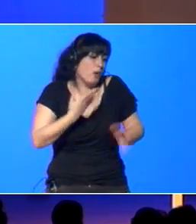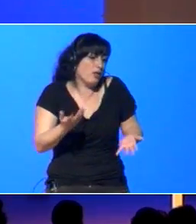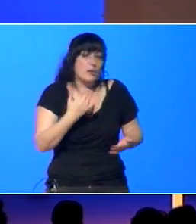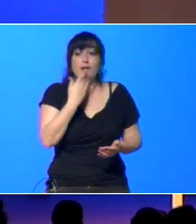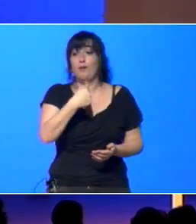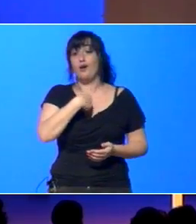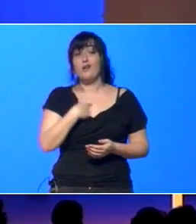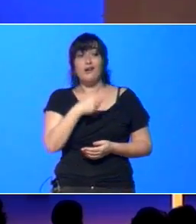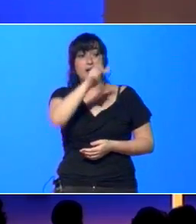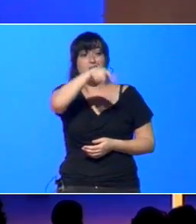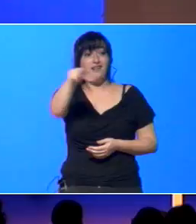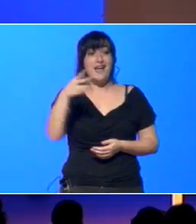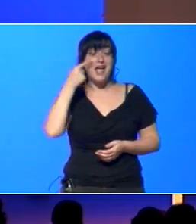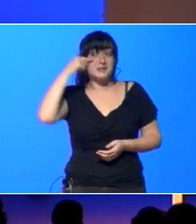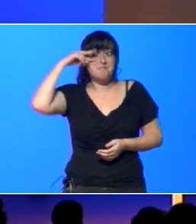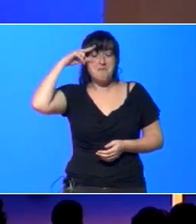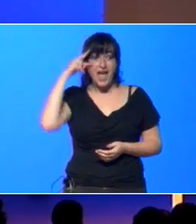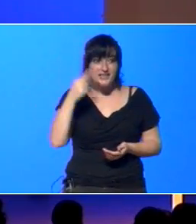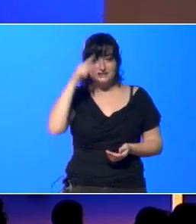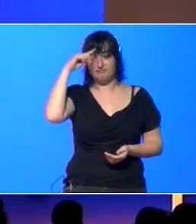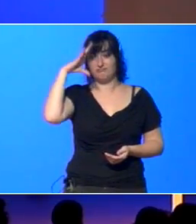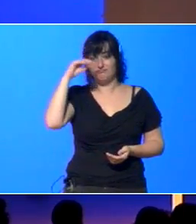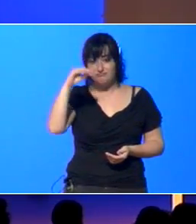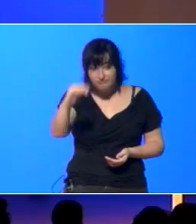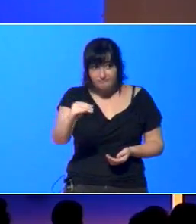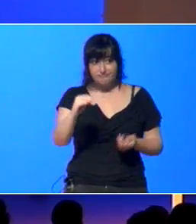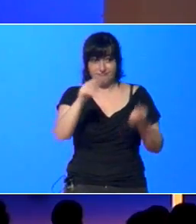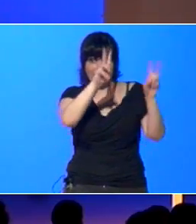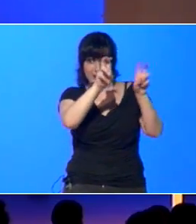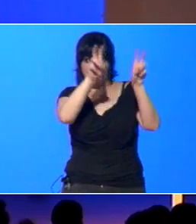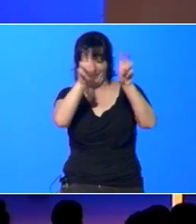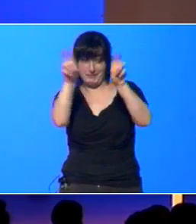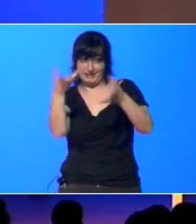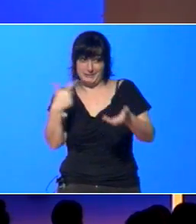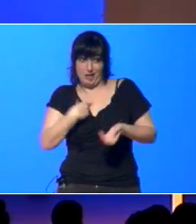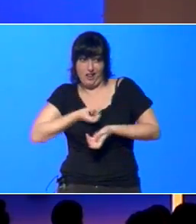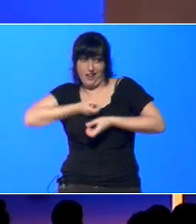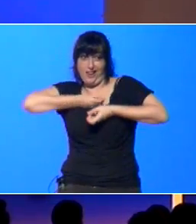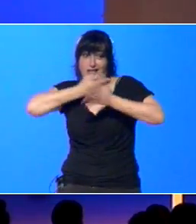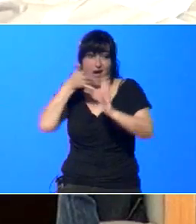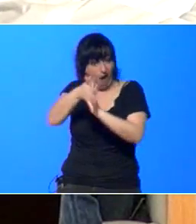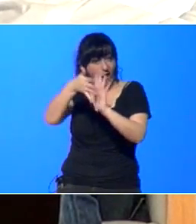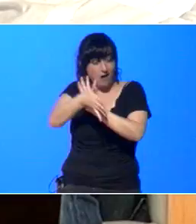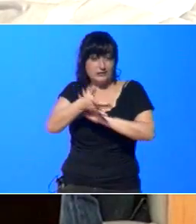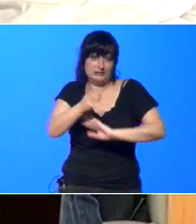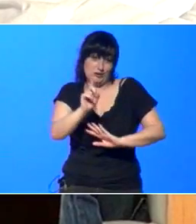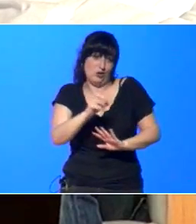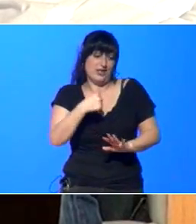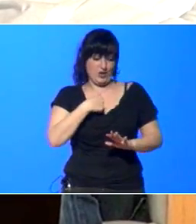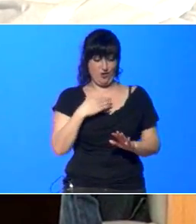que estáis aquí, que sabéis muchísimo de todo este mundo. Mi papel aquí es el de madre.